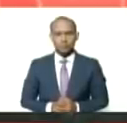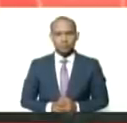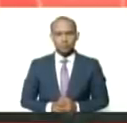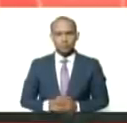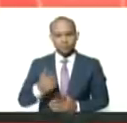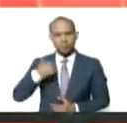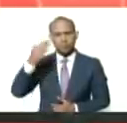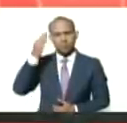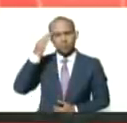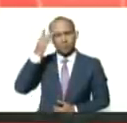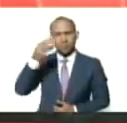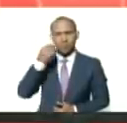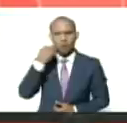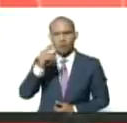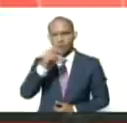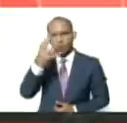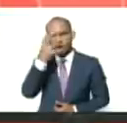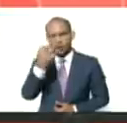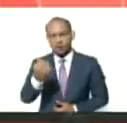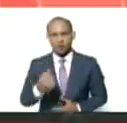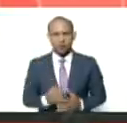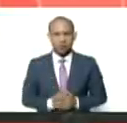Yo sé que los más jóvenes no me entienden,